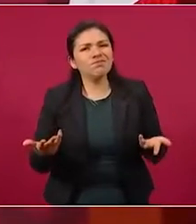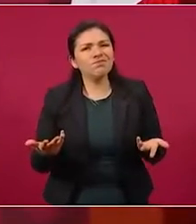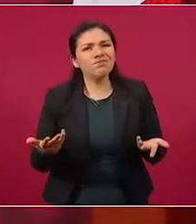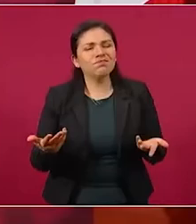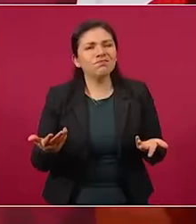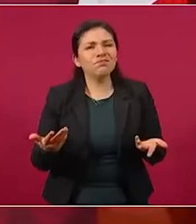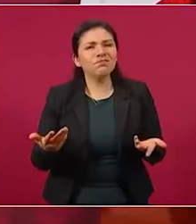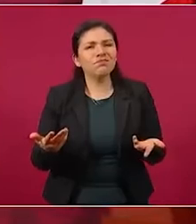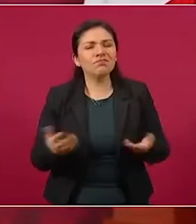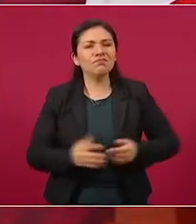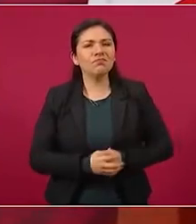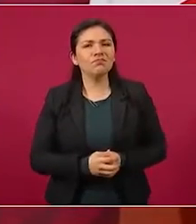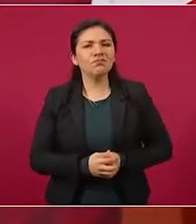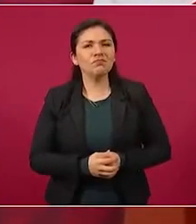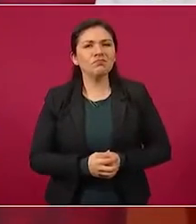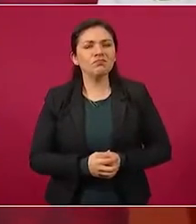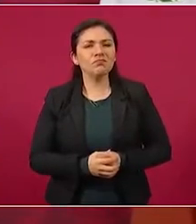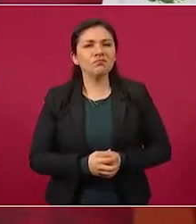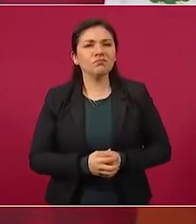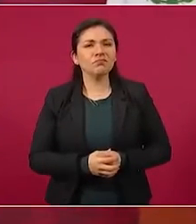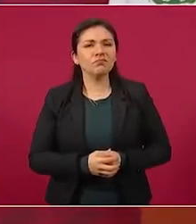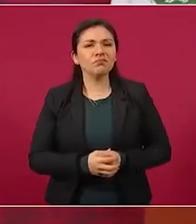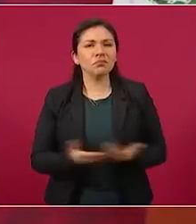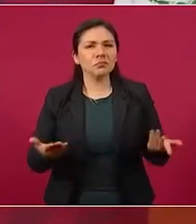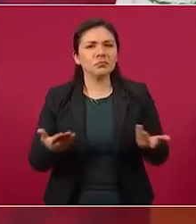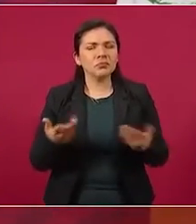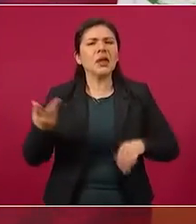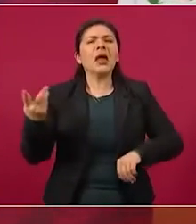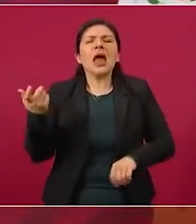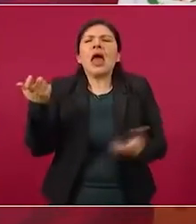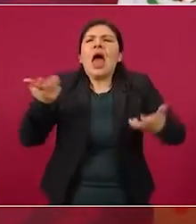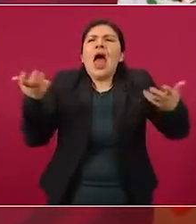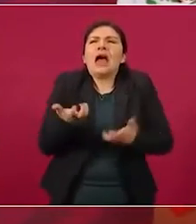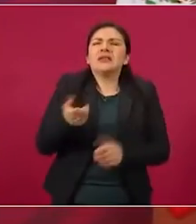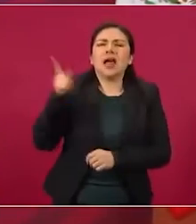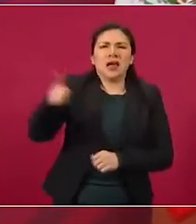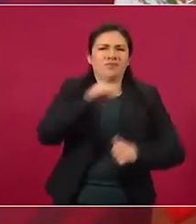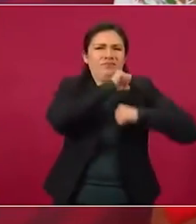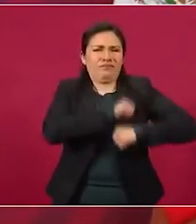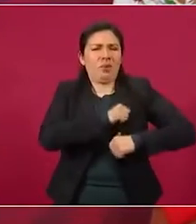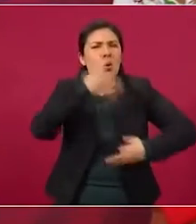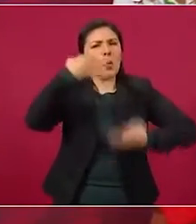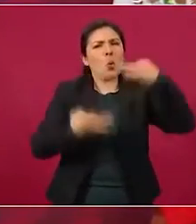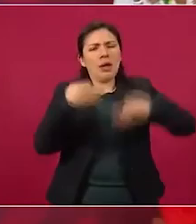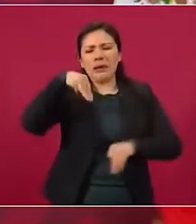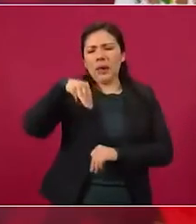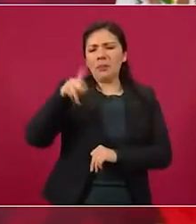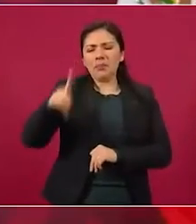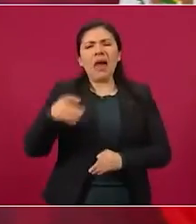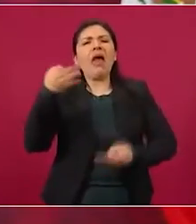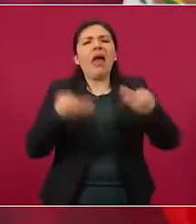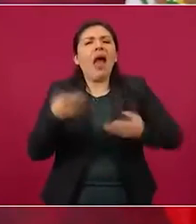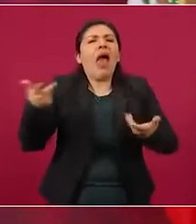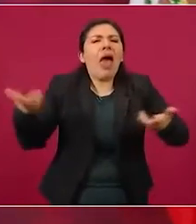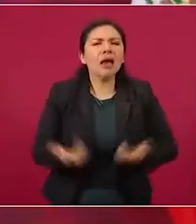porque ¿qué va a hacer el Ministerio Público, el juez?